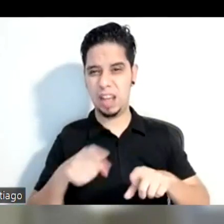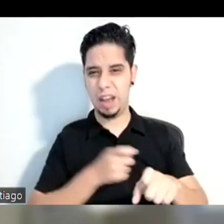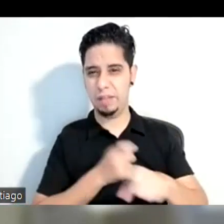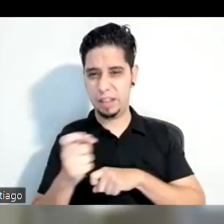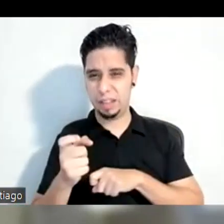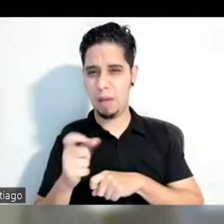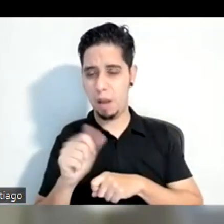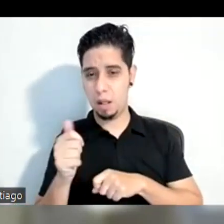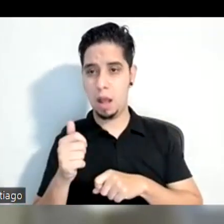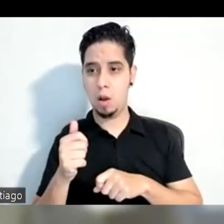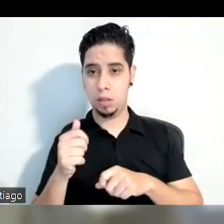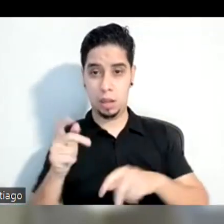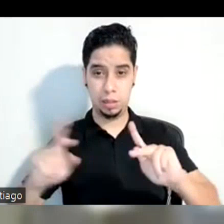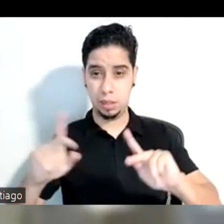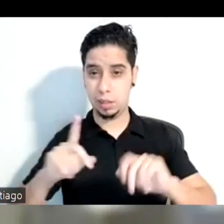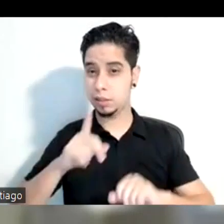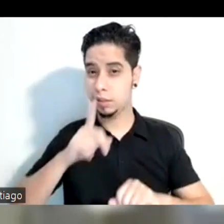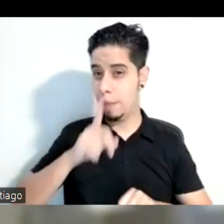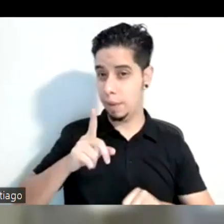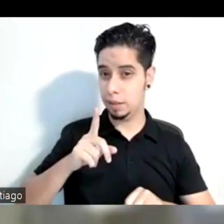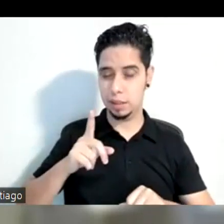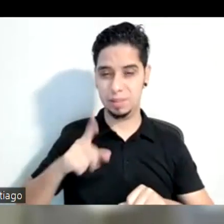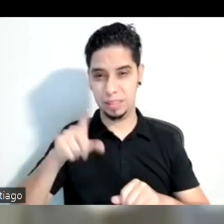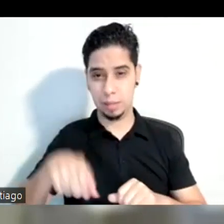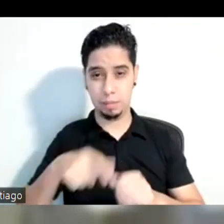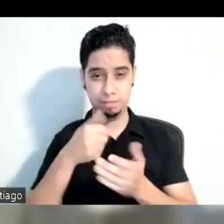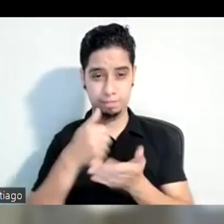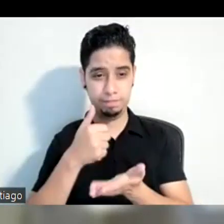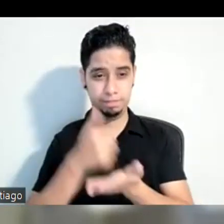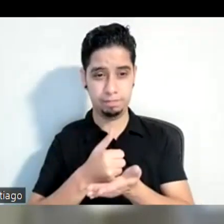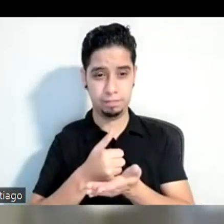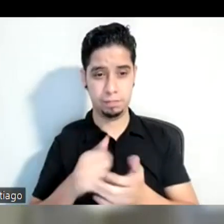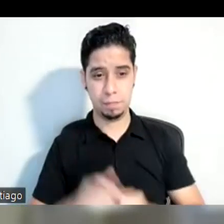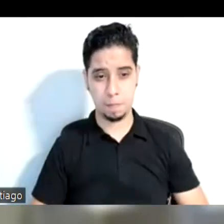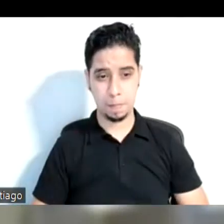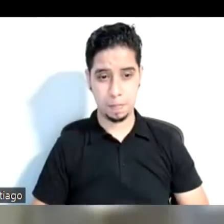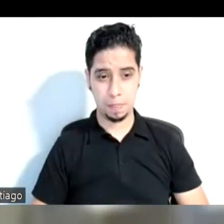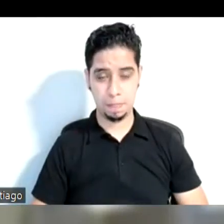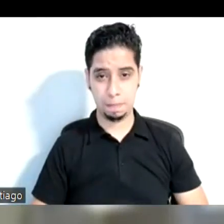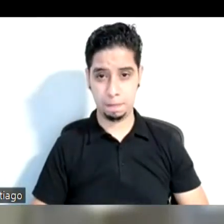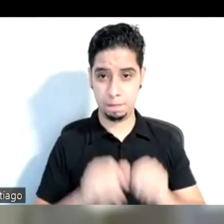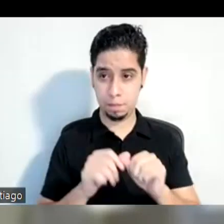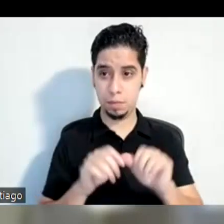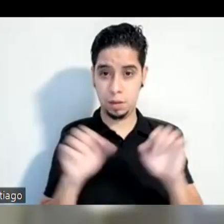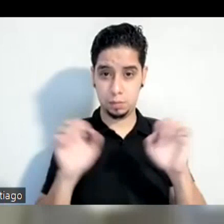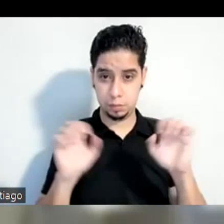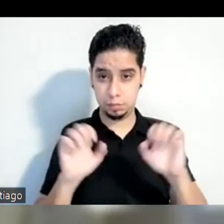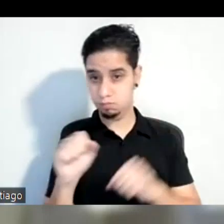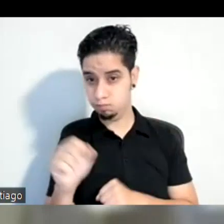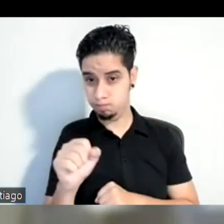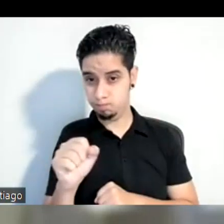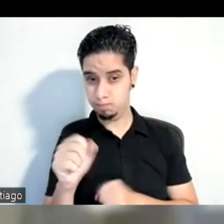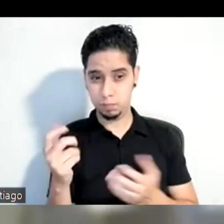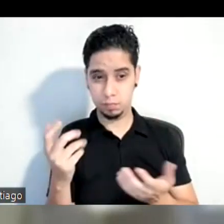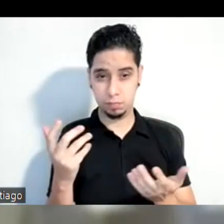llamada de gente carne y hueso que estaban llamando y expresando emergencia. Pero es que de igual manera sigue siendo una emergencia. Claro.